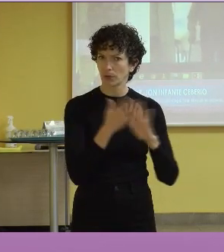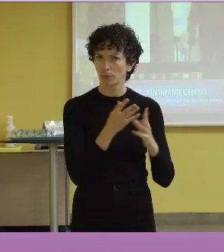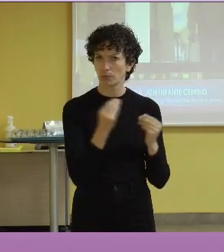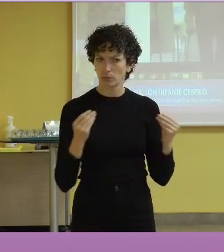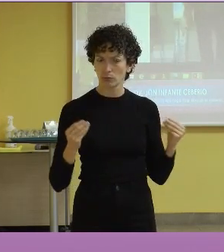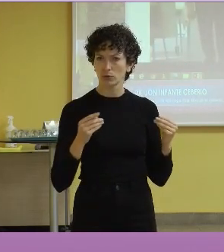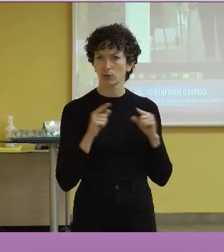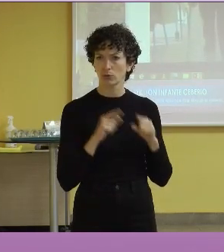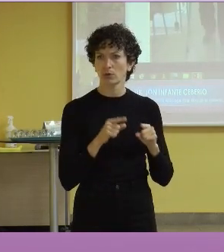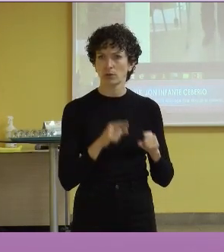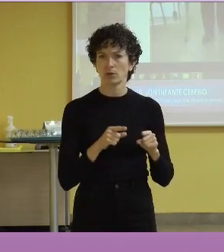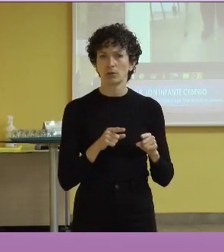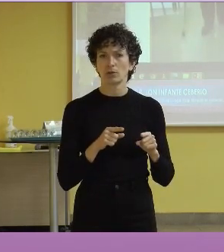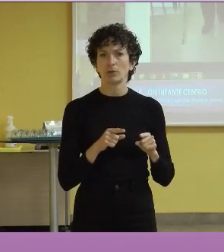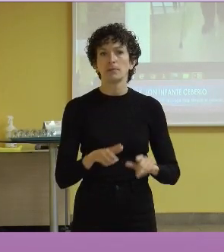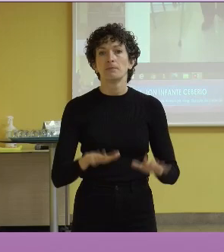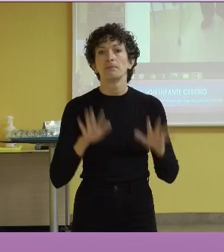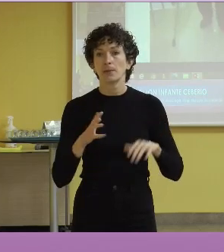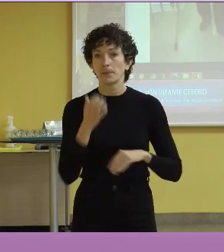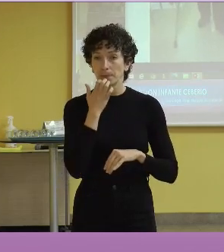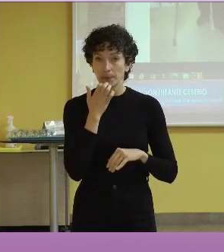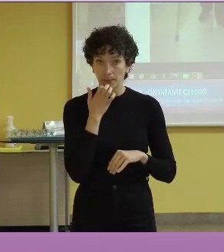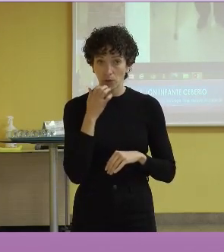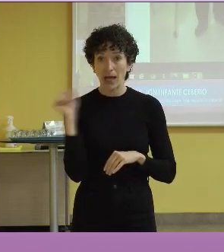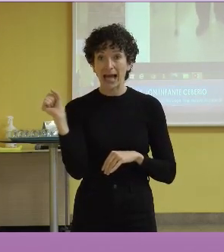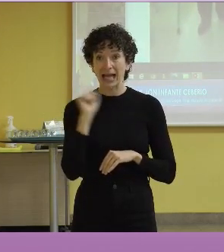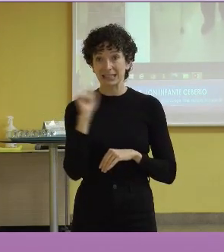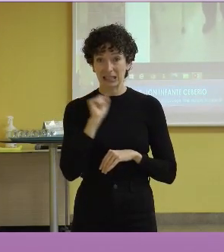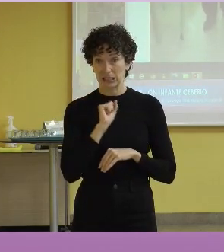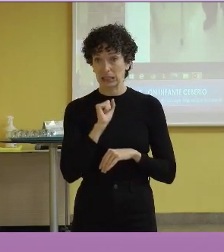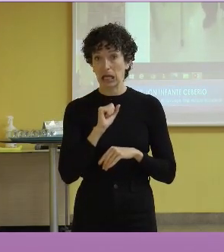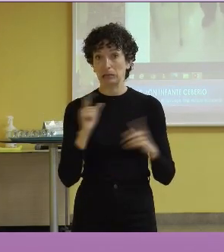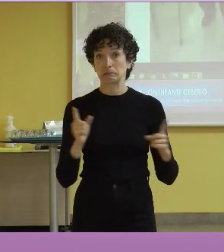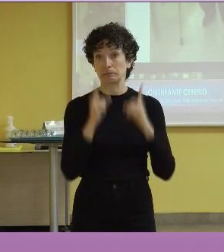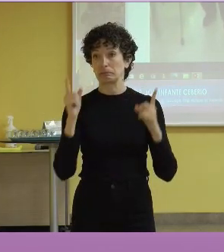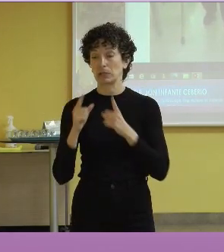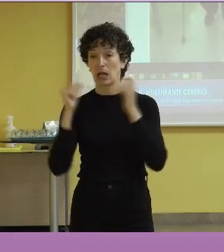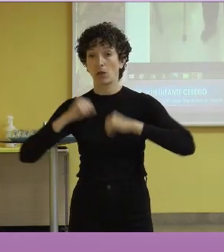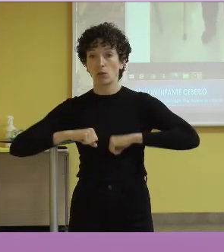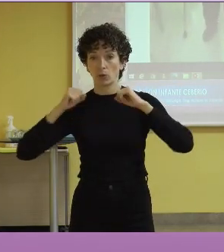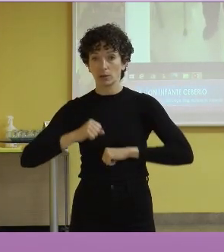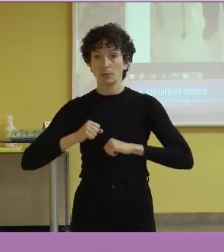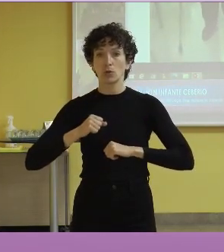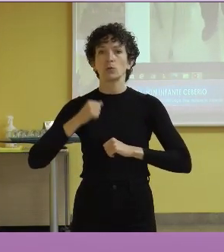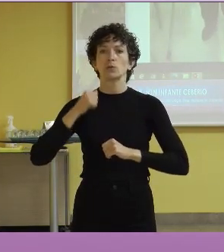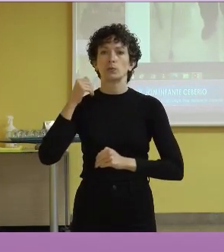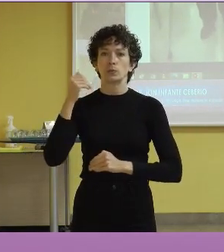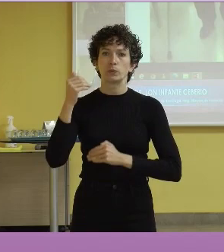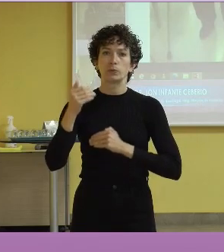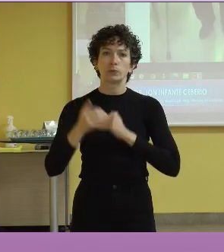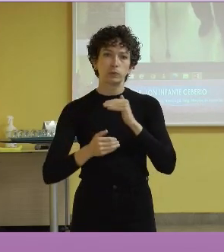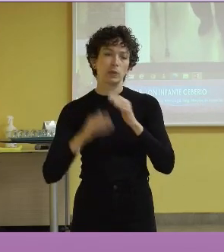enfermedad. Sin embargo, por ejemplo, en esta ataxia esporádica del adulto, pues la enfermedad avanza de manera mucho más lenta. De la vuelta.